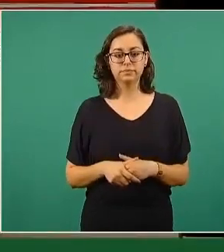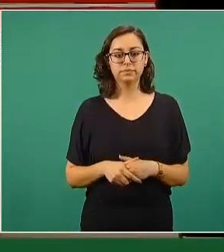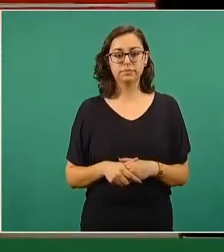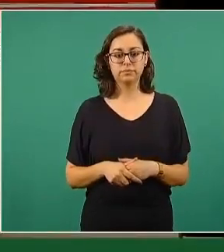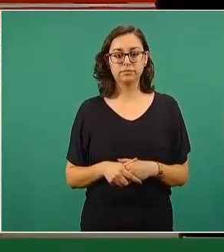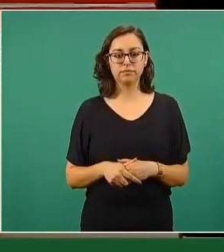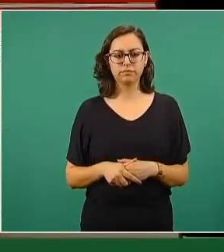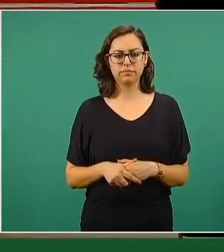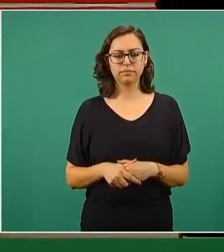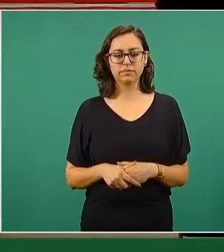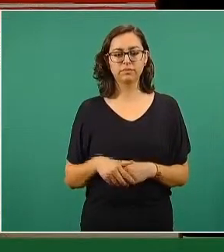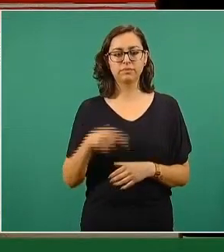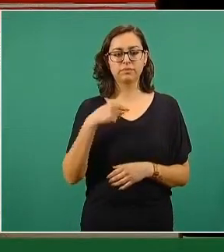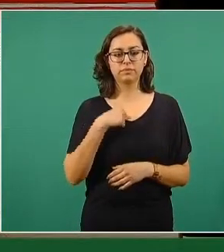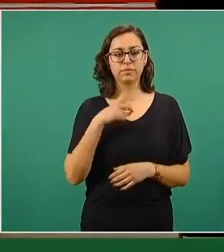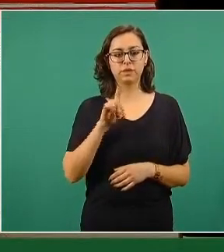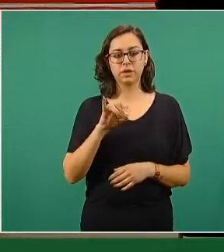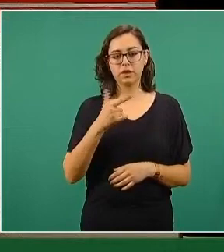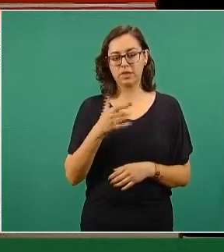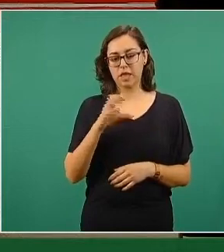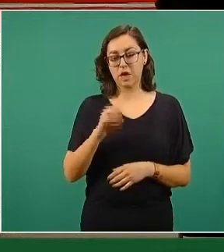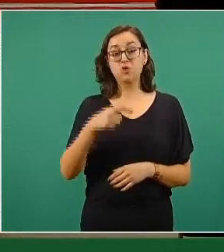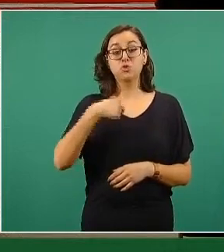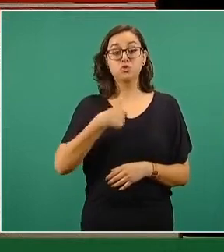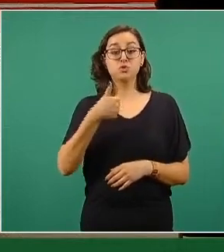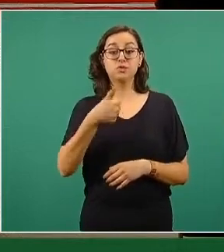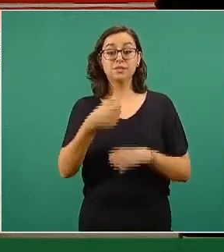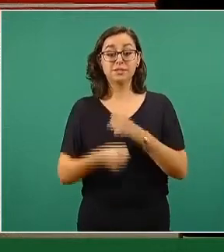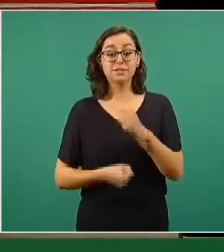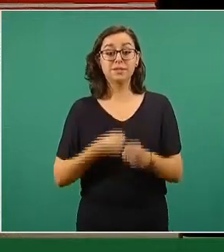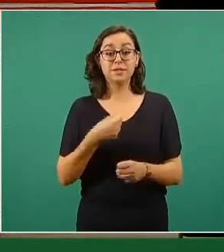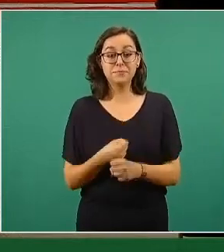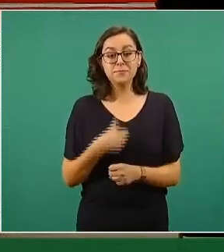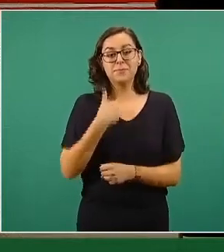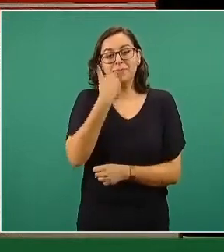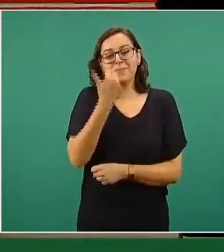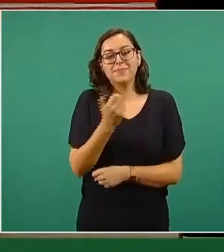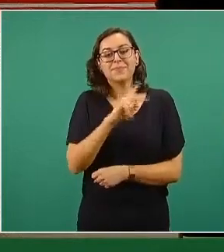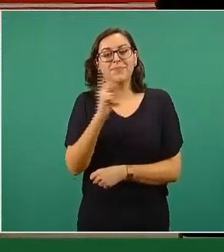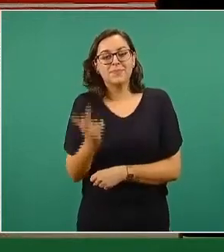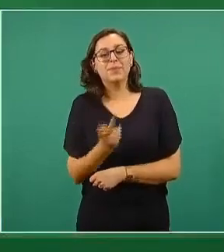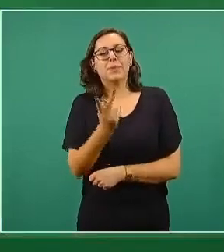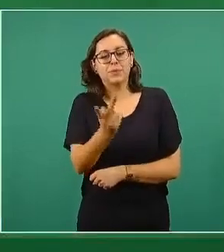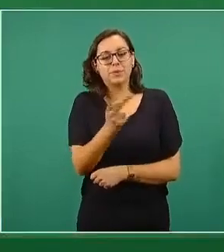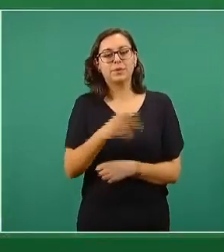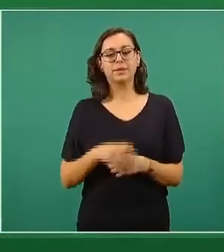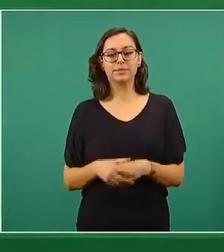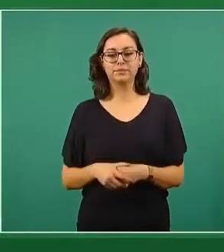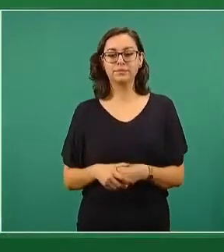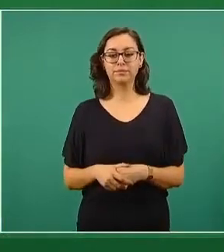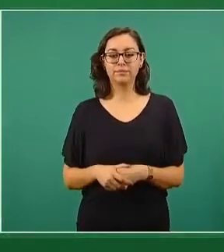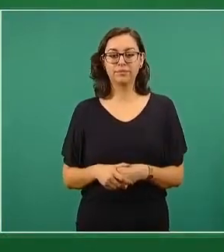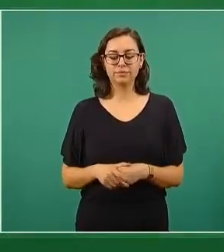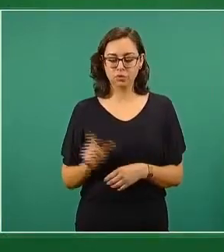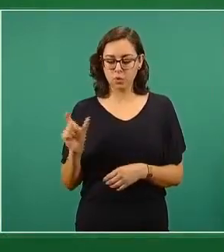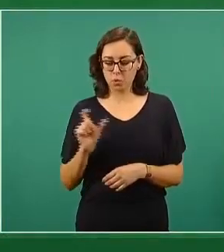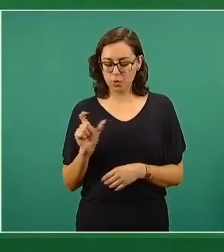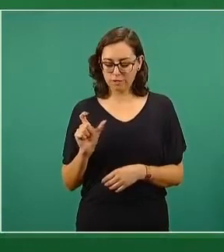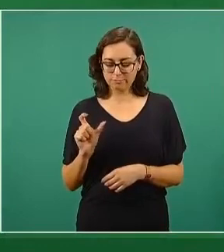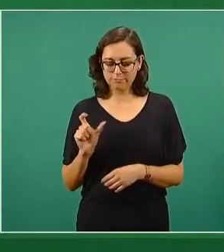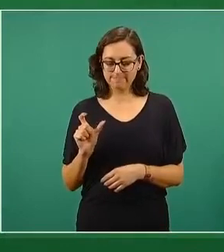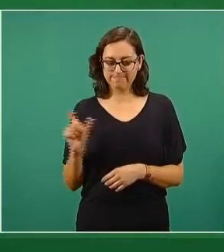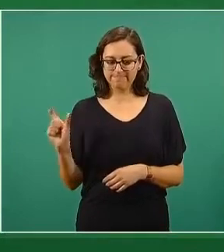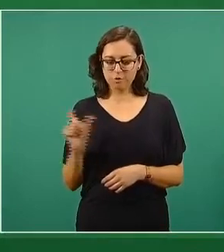Soy Diego, tengo 6 años y quería preguntarles cuándo nos